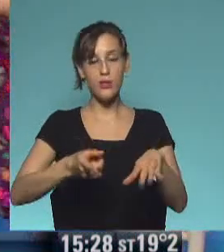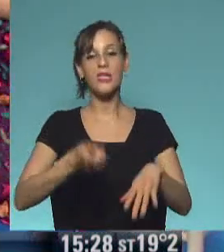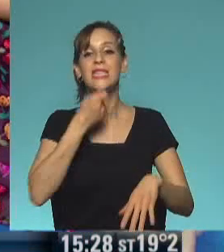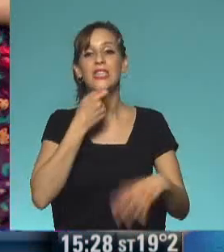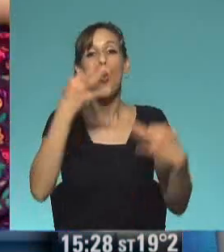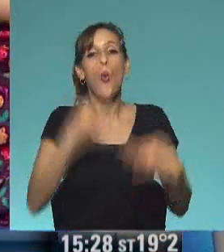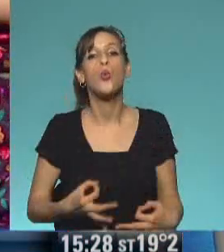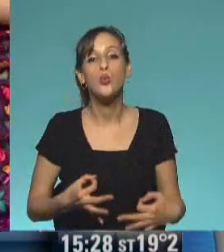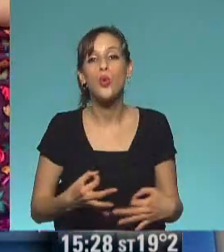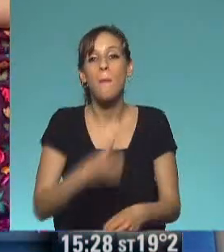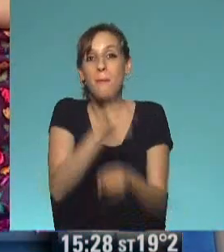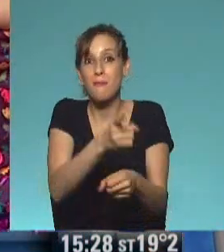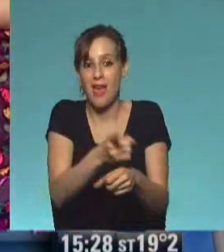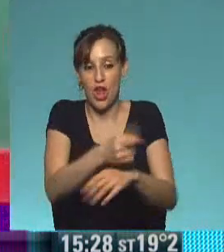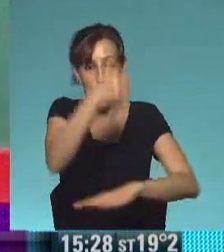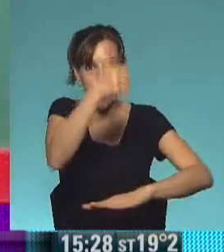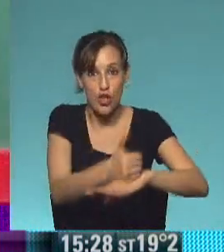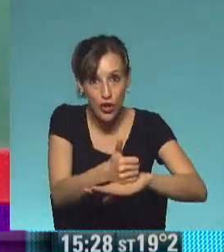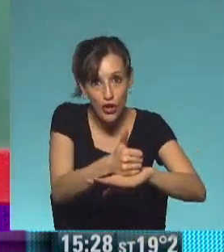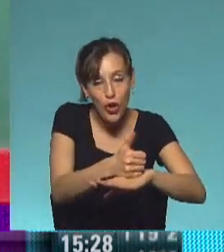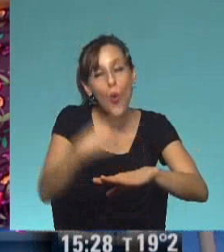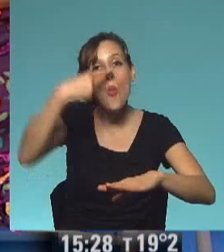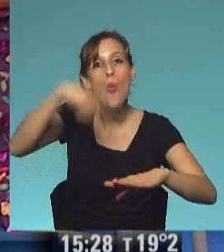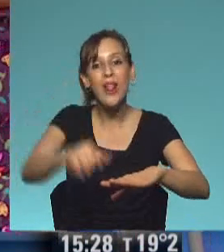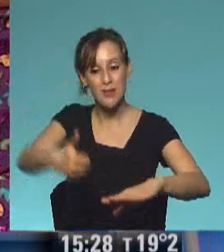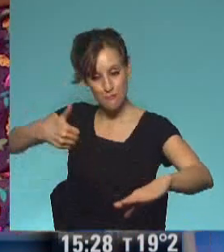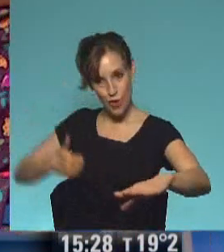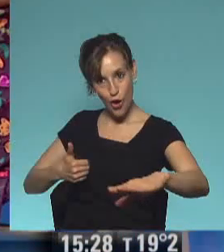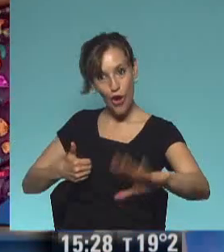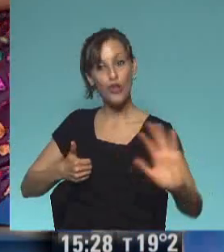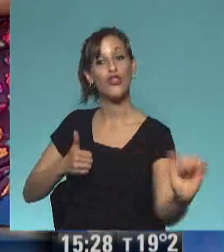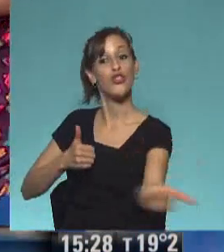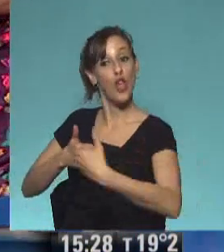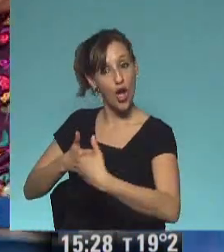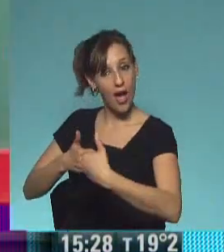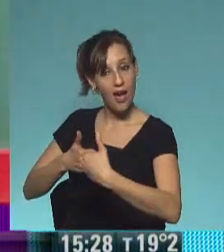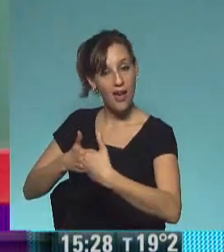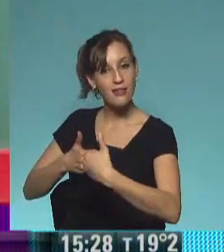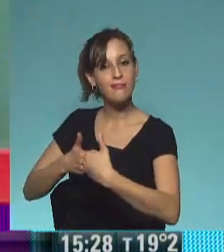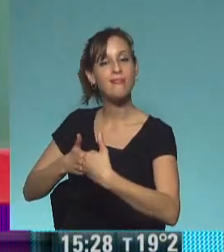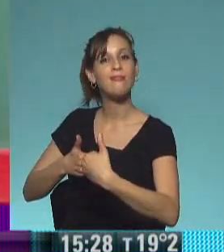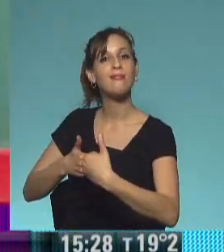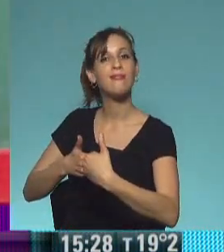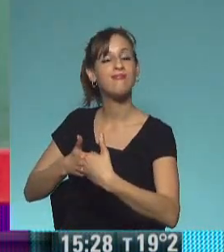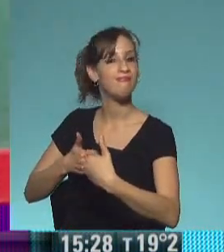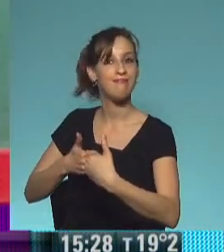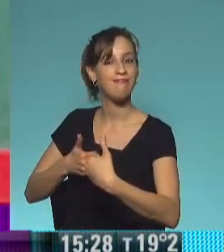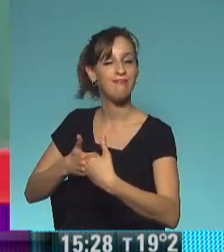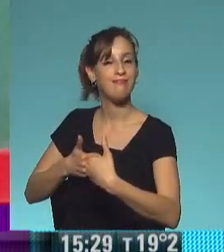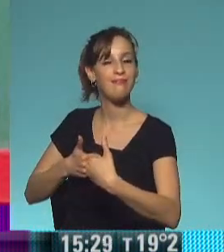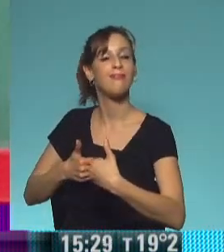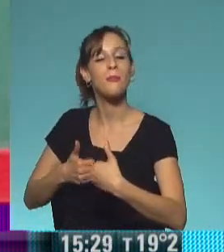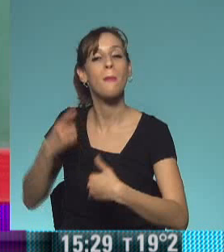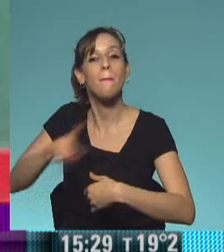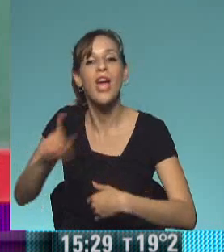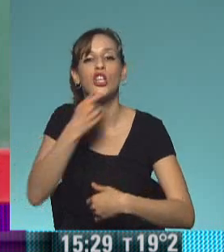del dragón logra tocar a la cola del dragón... sigue siendo la cabeza del dragón. Ahora, si